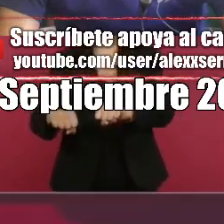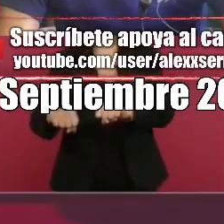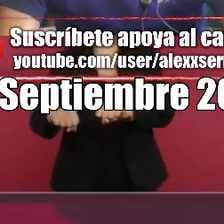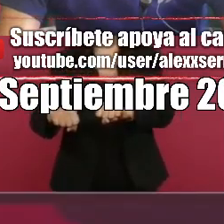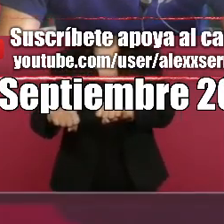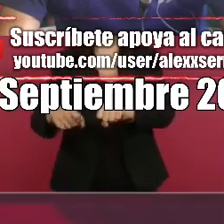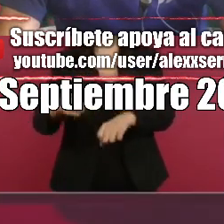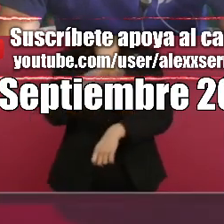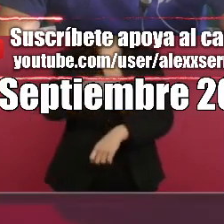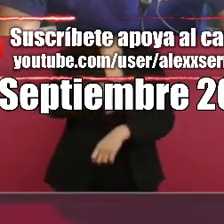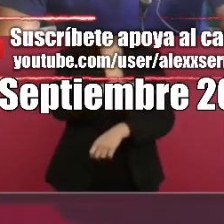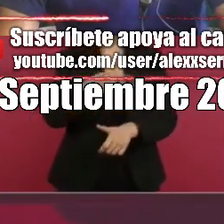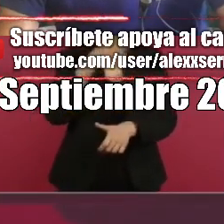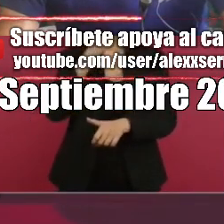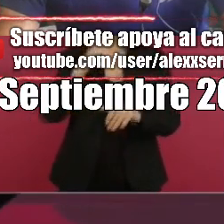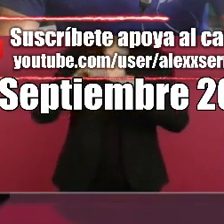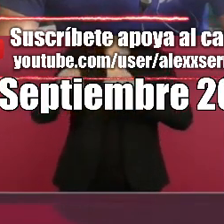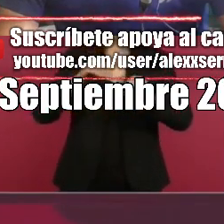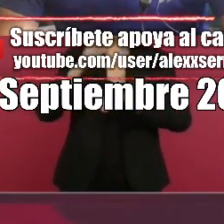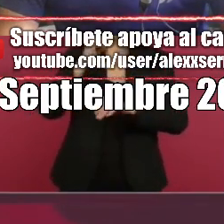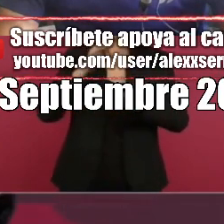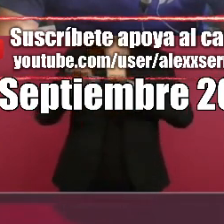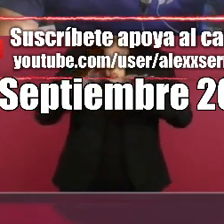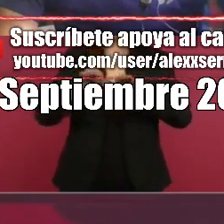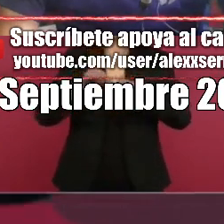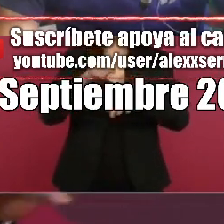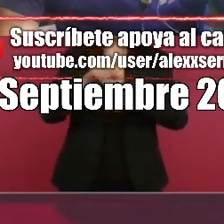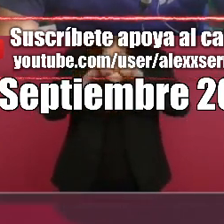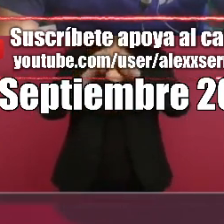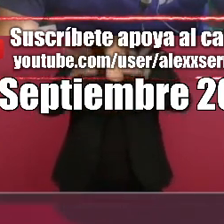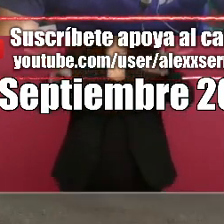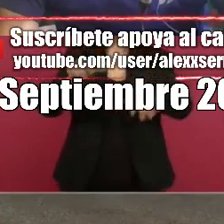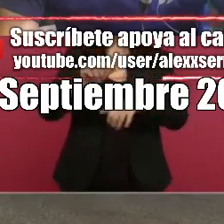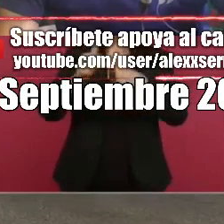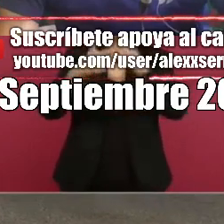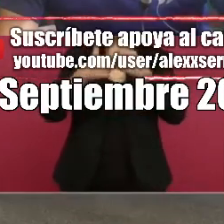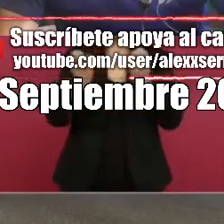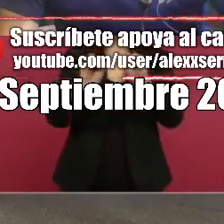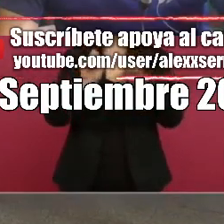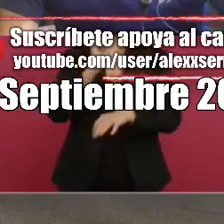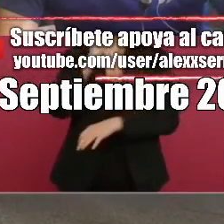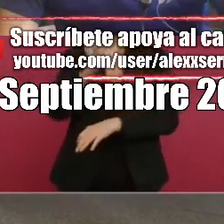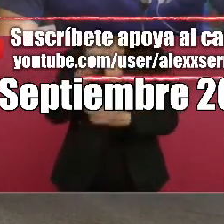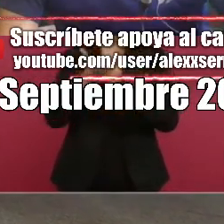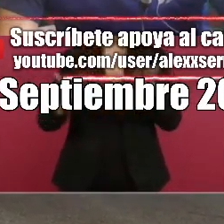no sacaron ningún boletín. Y ahora no sé qué. Es que son tiempos nuevos. Ahora